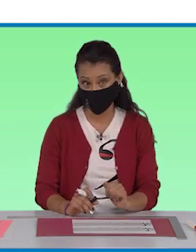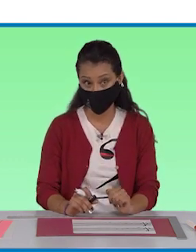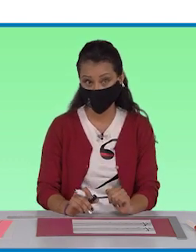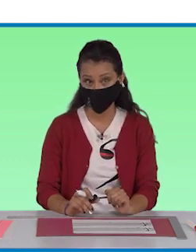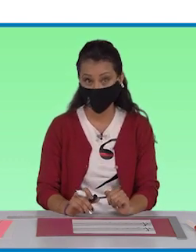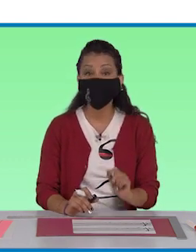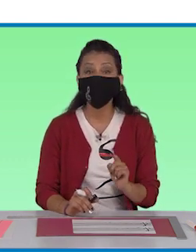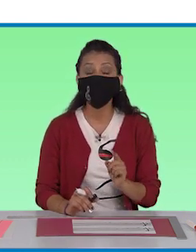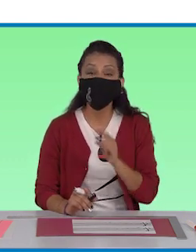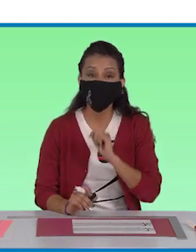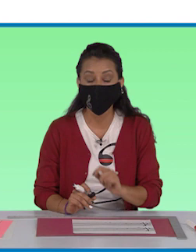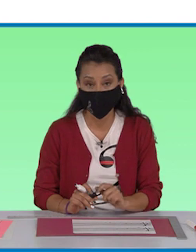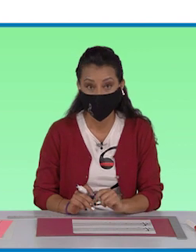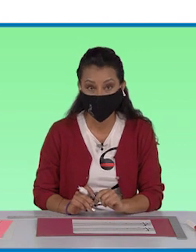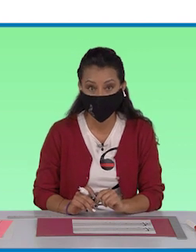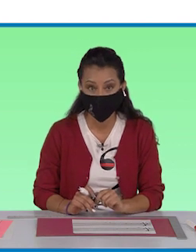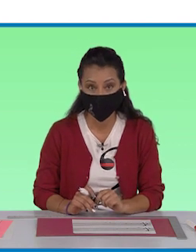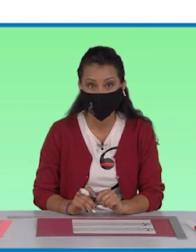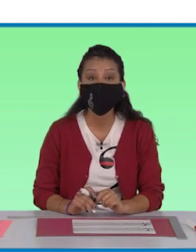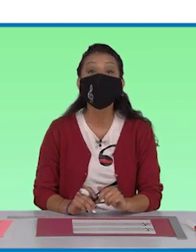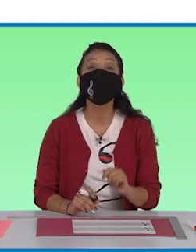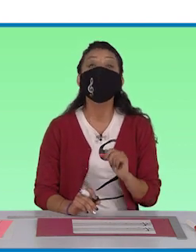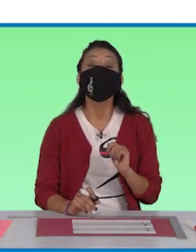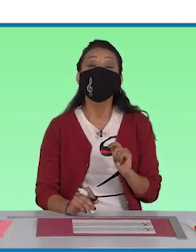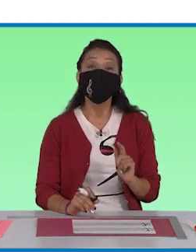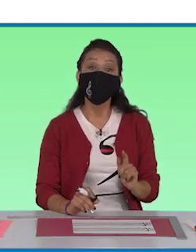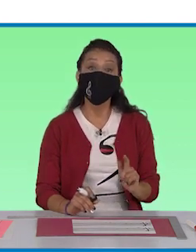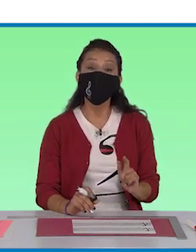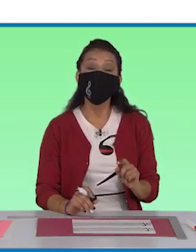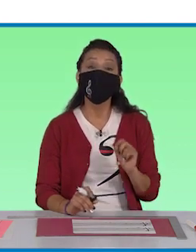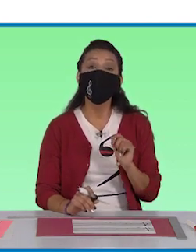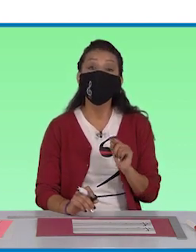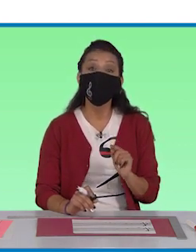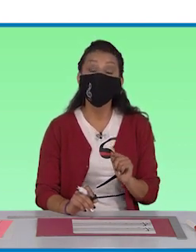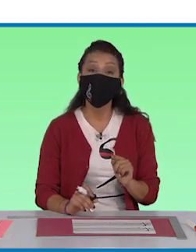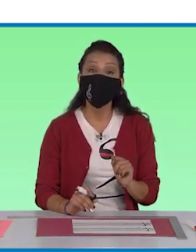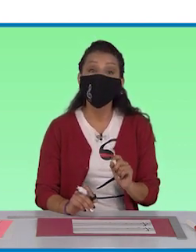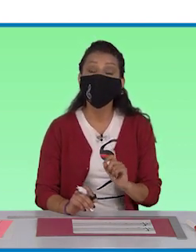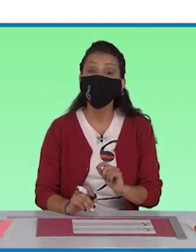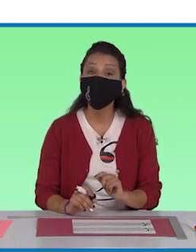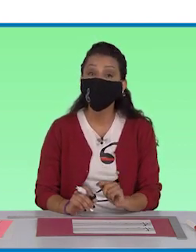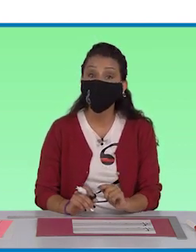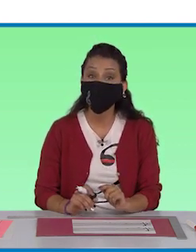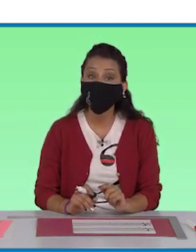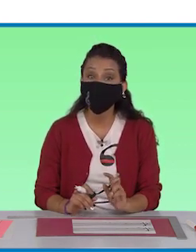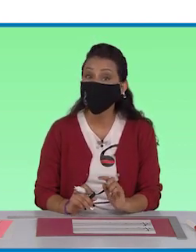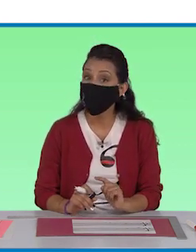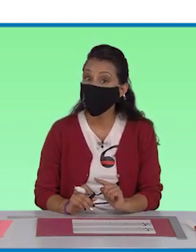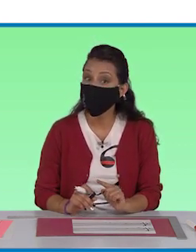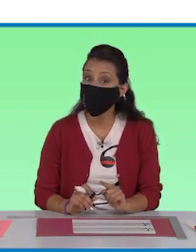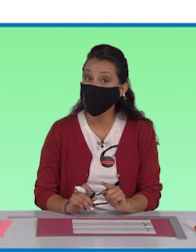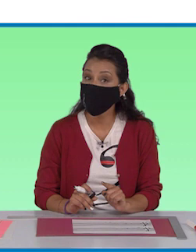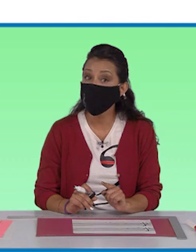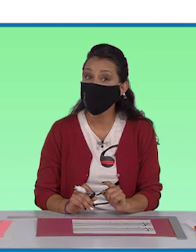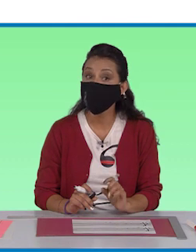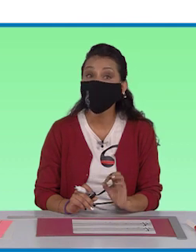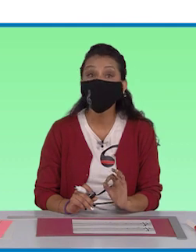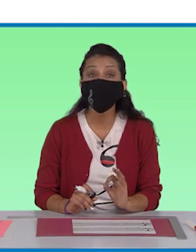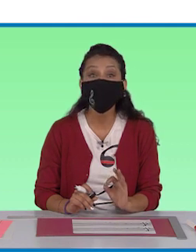sin el nombre. Vamos a probar. Do, do, re,